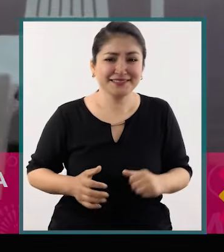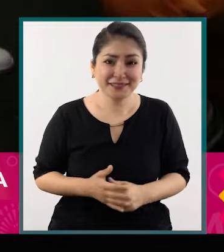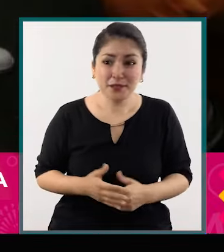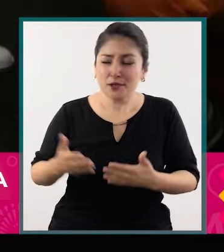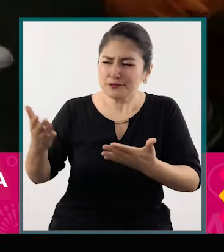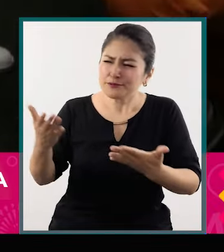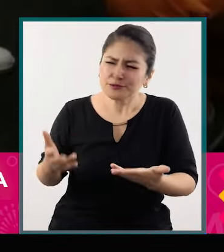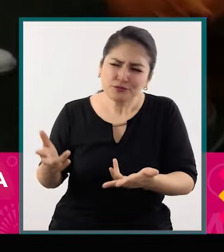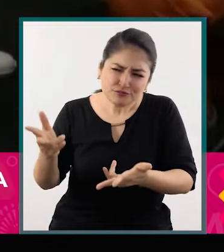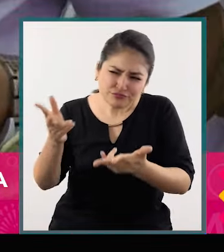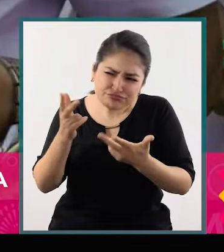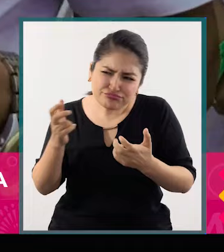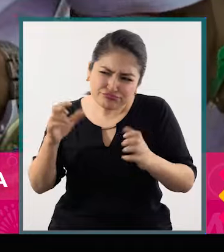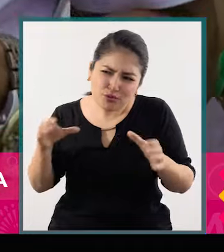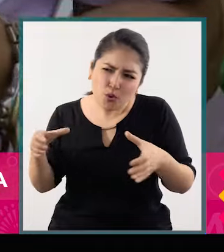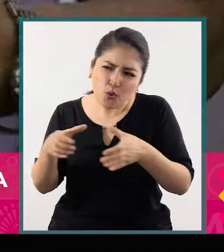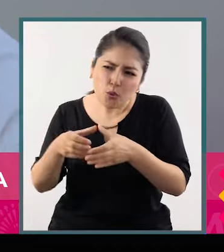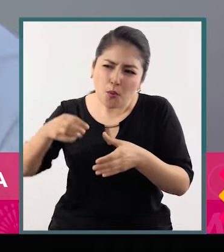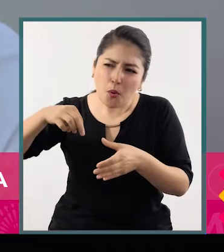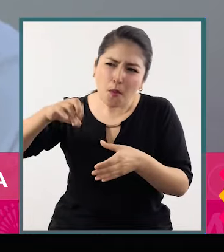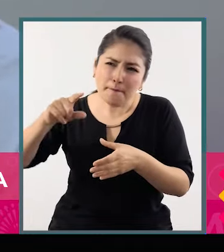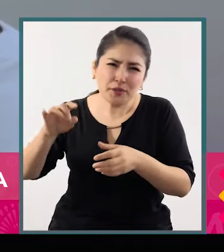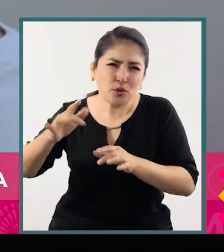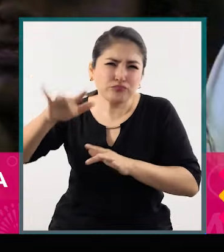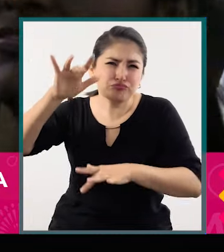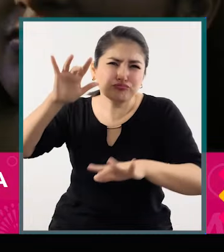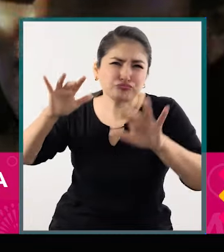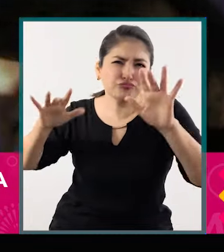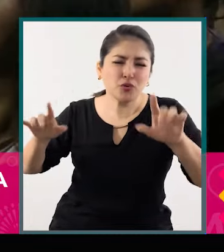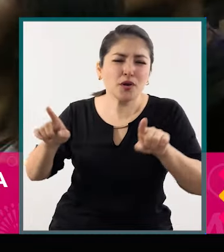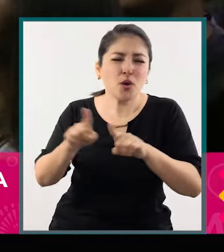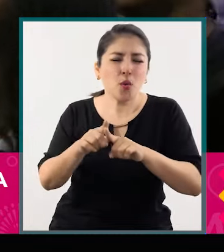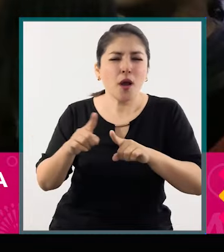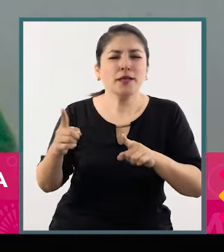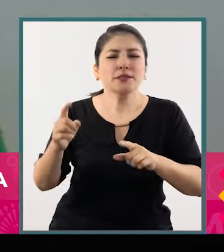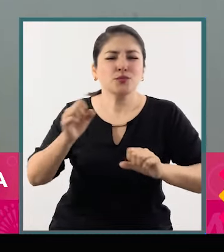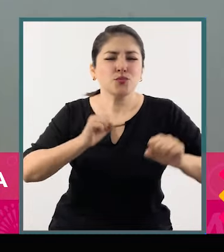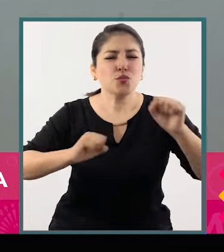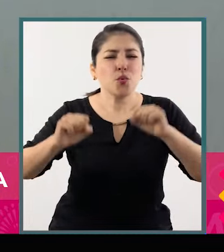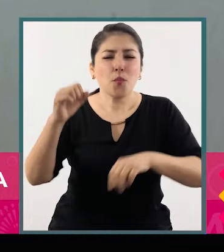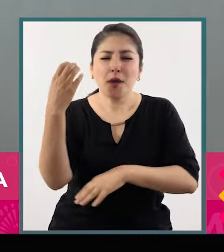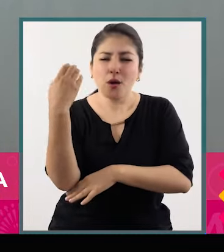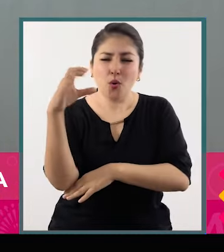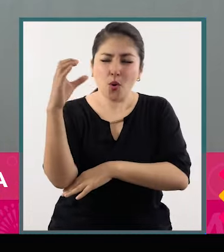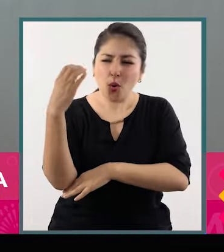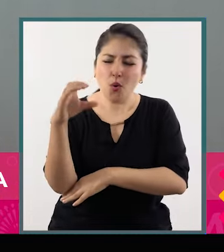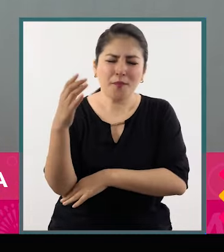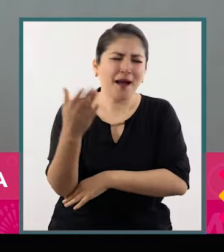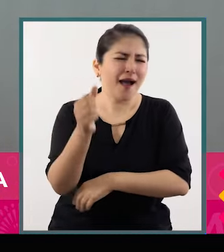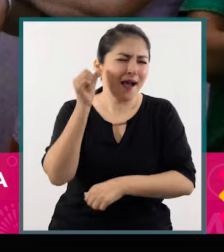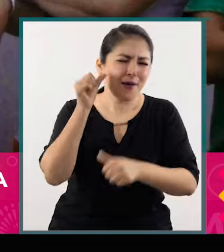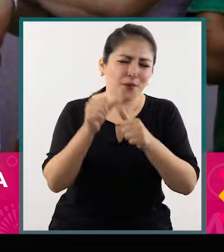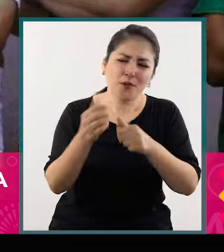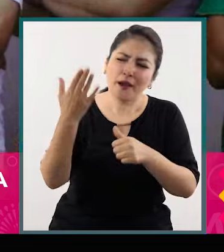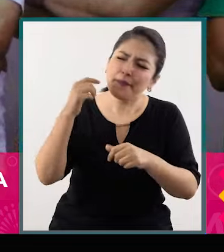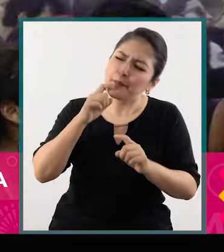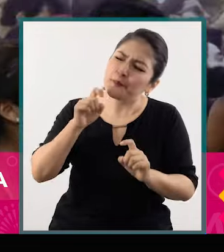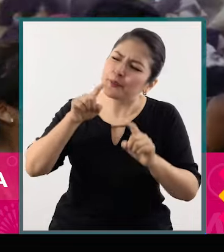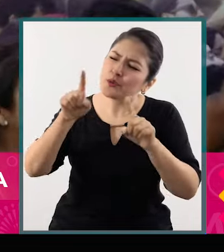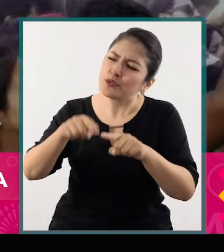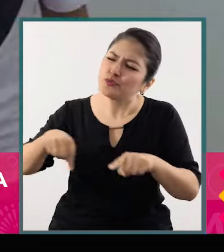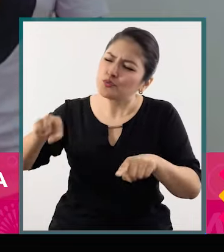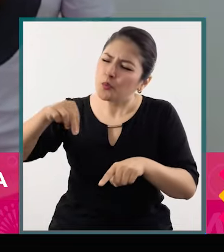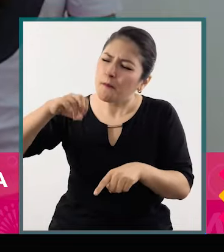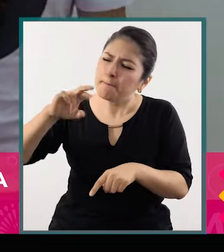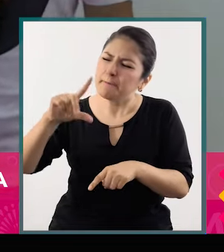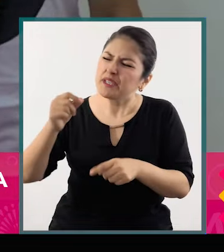La influencia musical de los Mirlos es los destellos y la cumbia colombiana. Allá en su natal Moyobamba le preguntamos por el